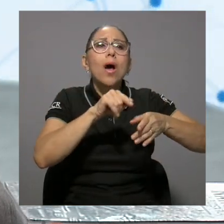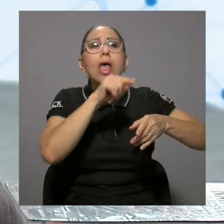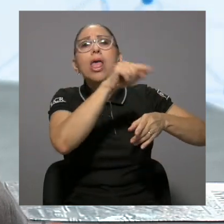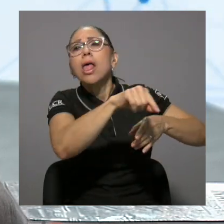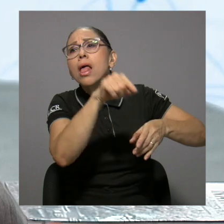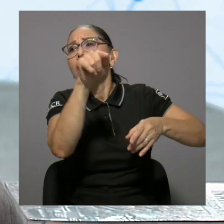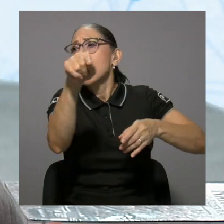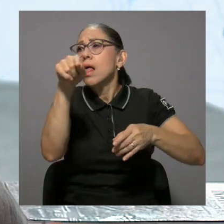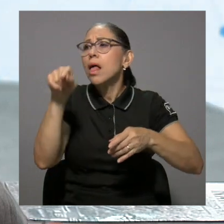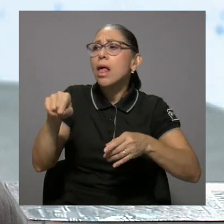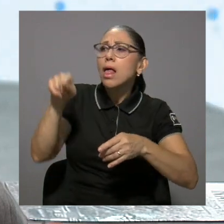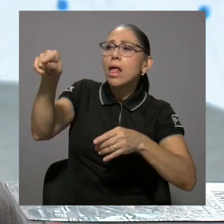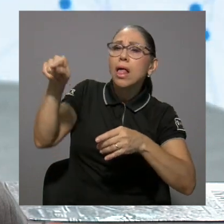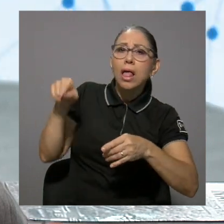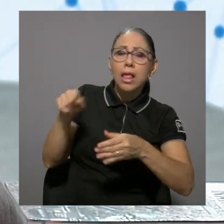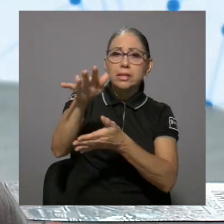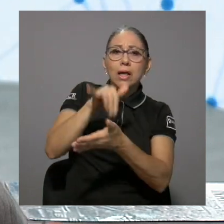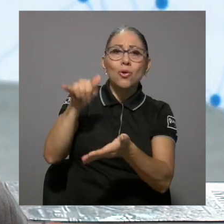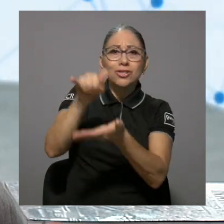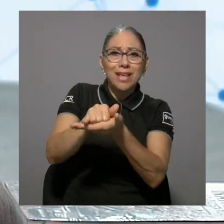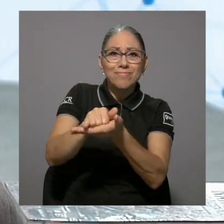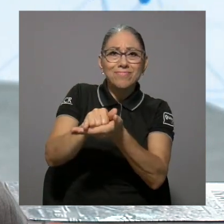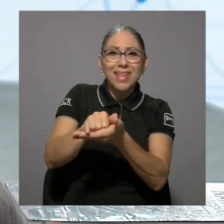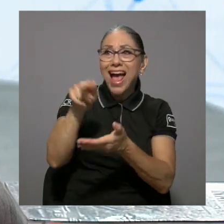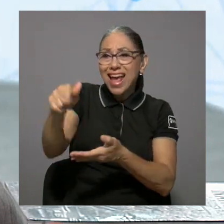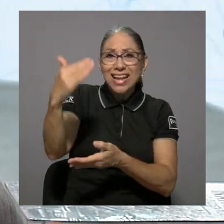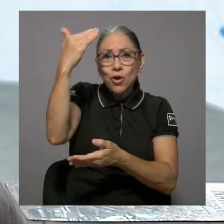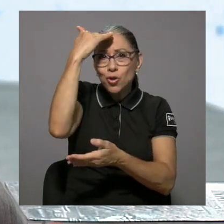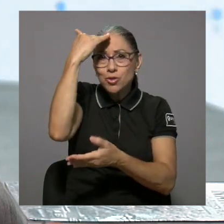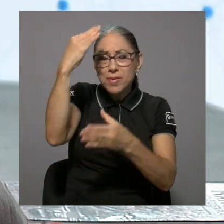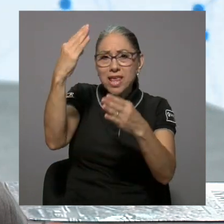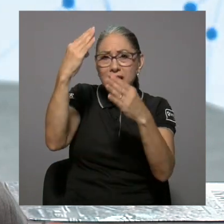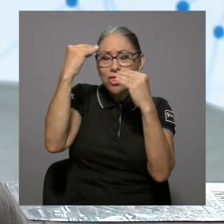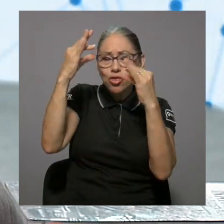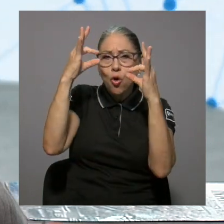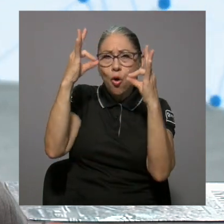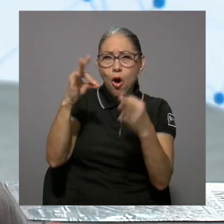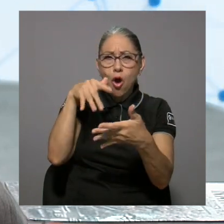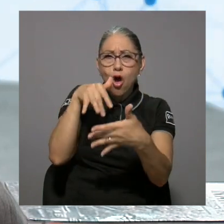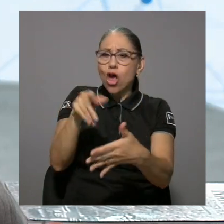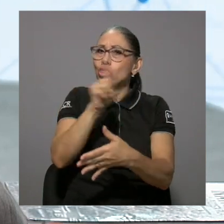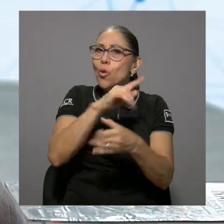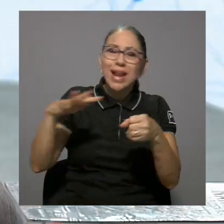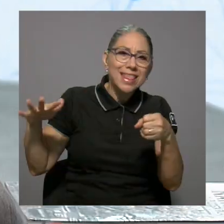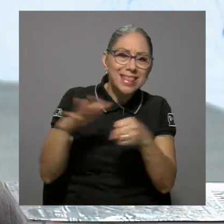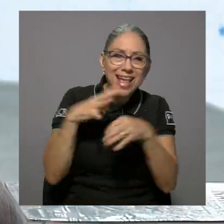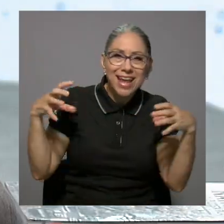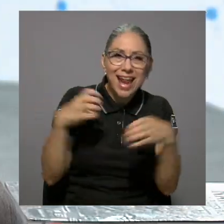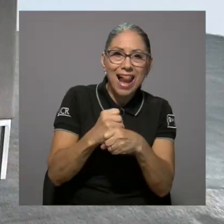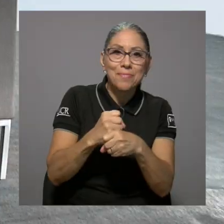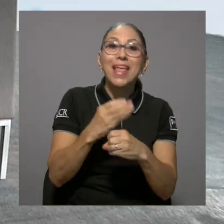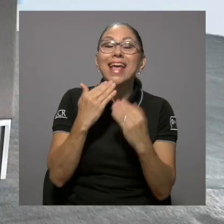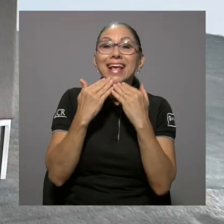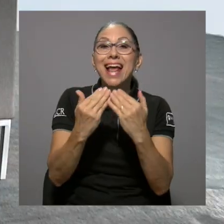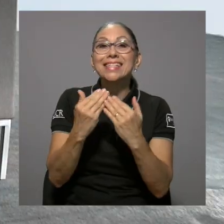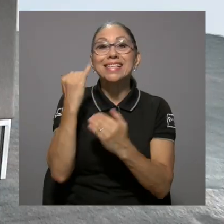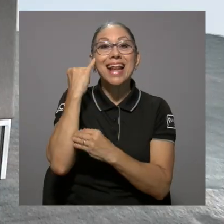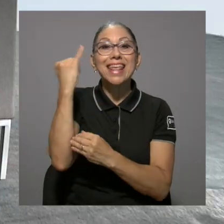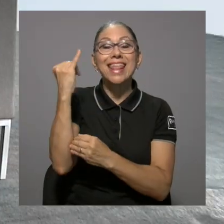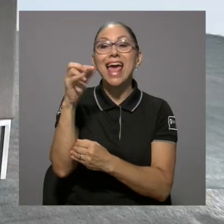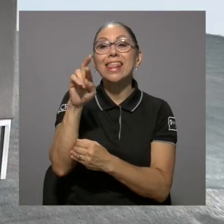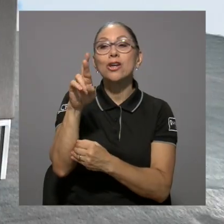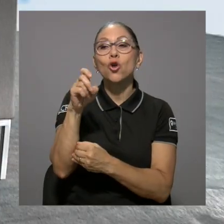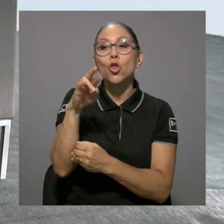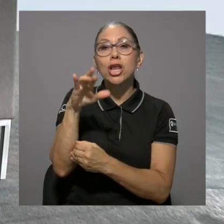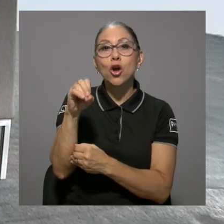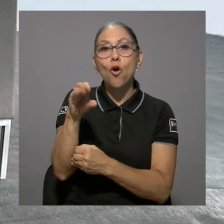San José y realmente el conocimiento no era integral. Entonces, gracias a la idea de Rodrigo Facio de justamente aquí